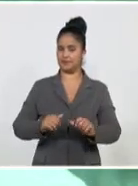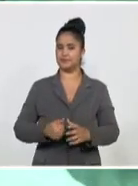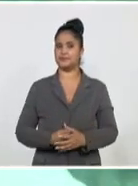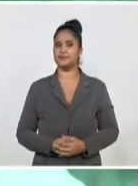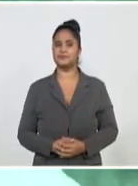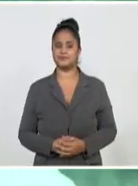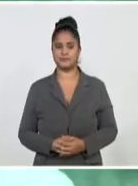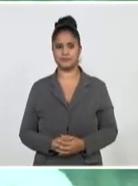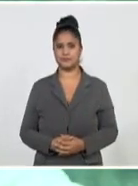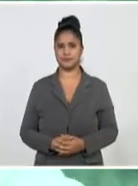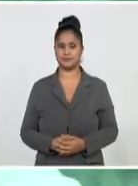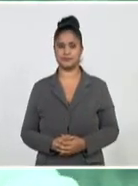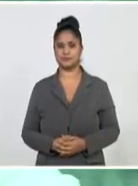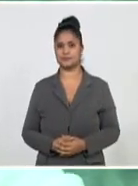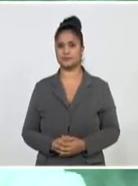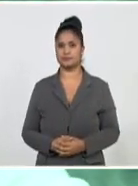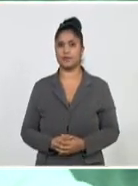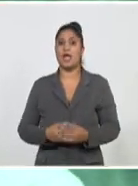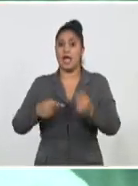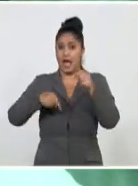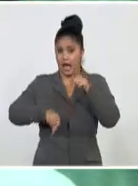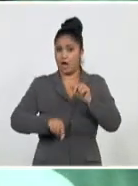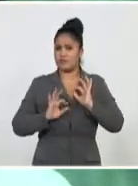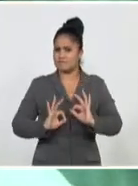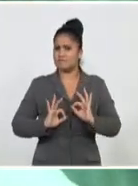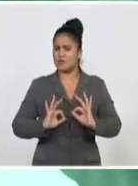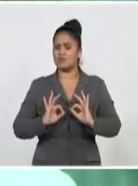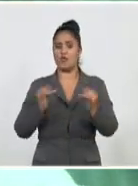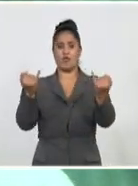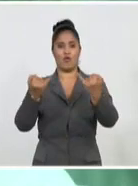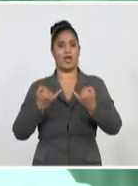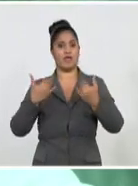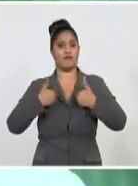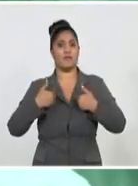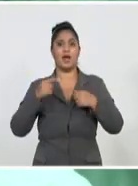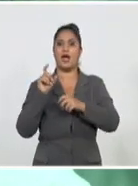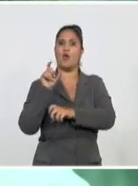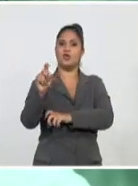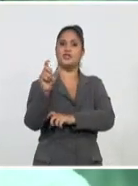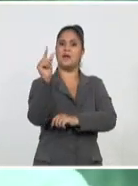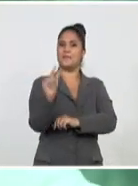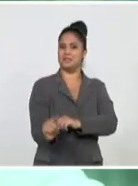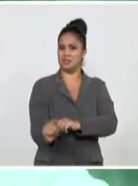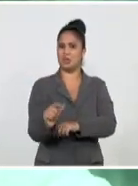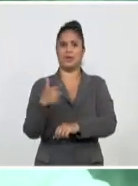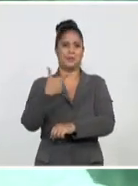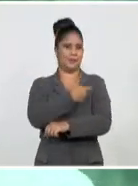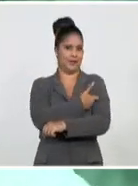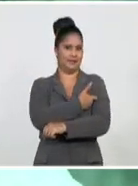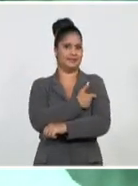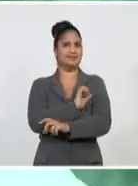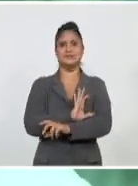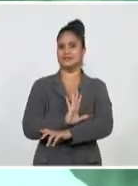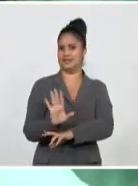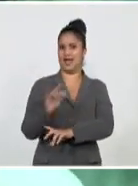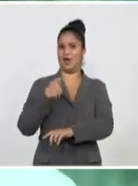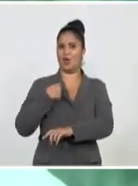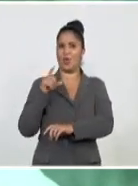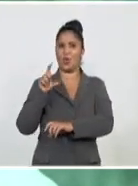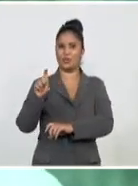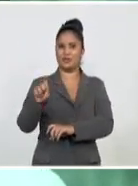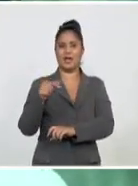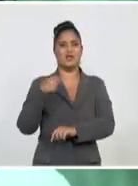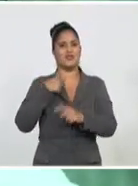Estoy muy feliz porque me acaban de informar que soy la última voluntaria del ensayo clínico Abdala. Estoy